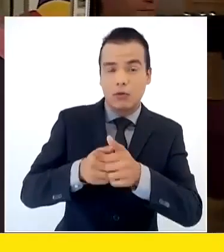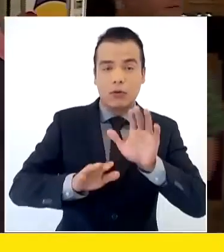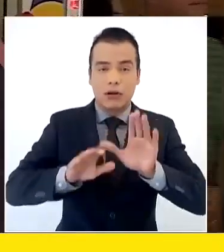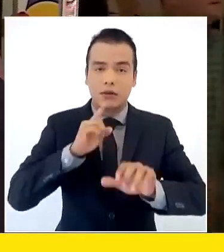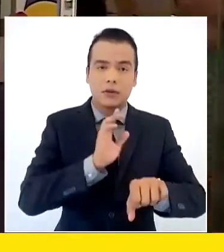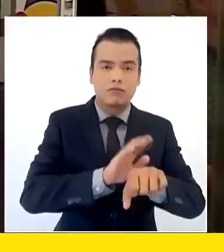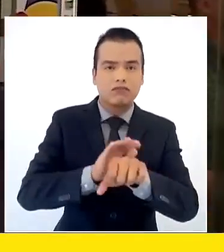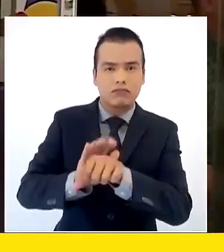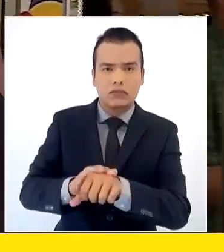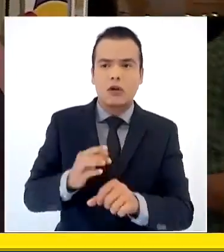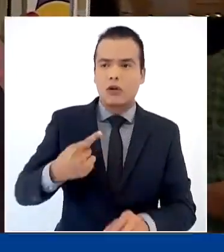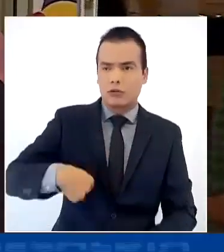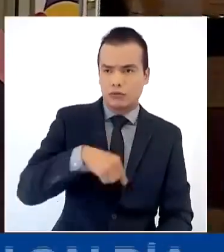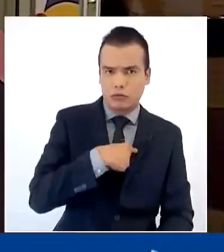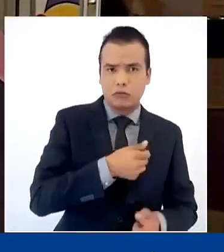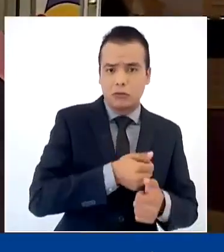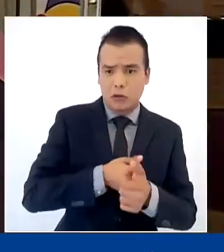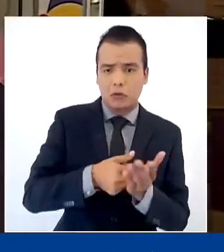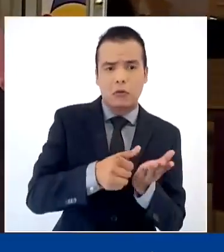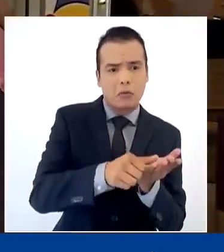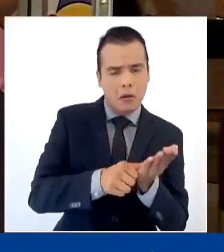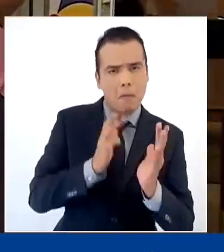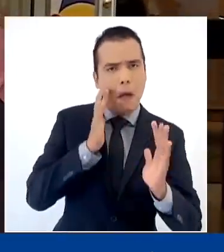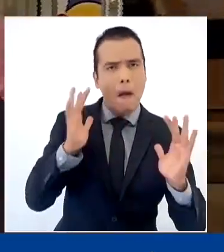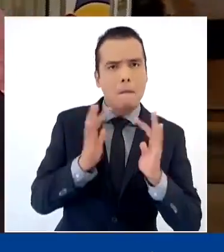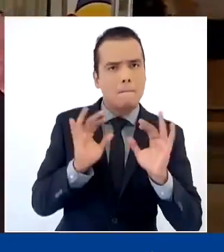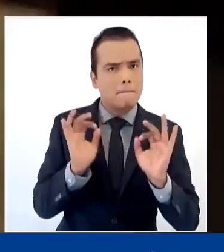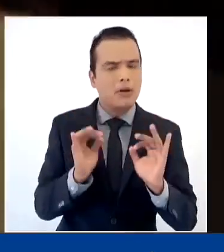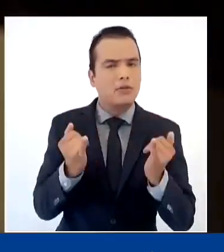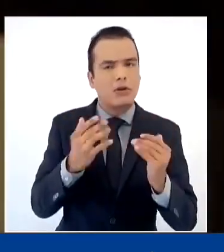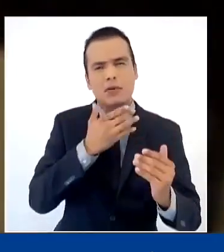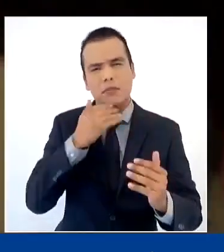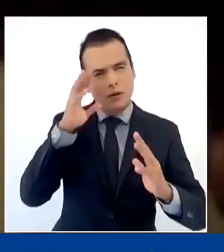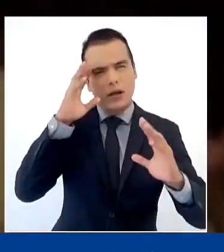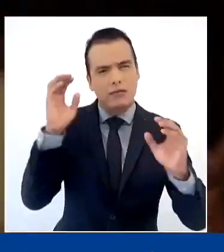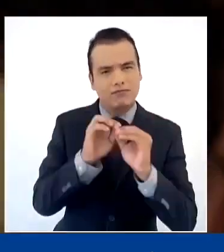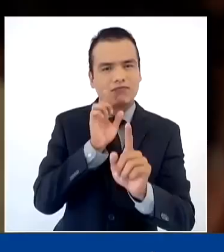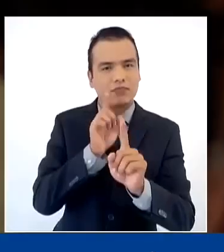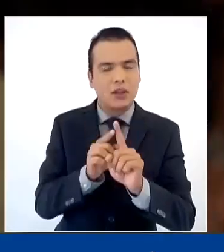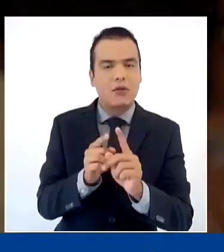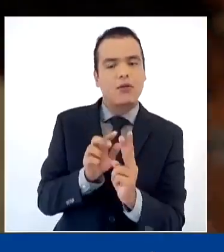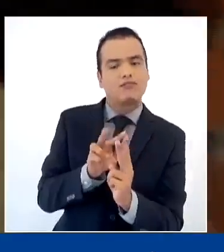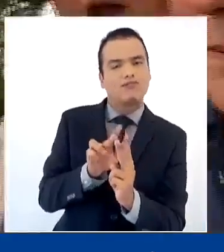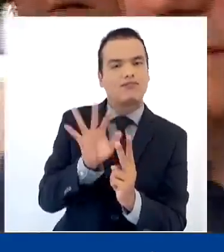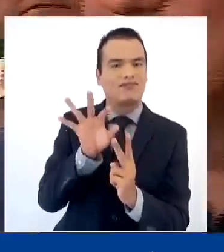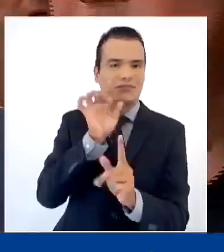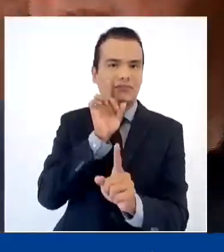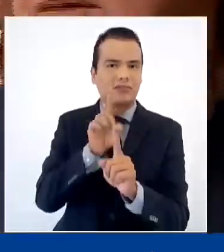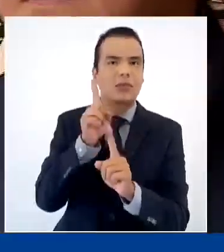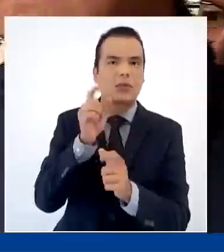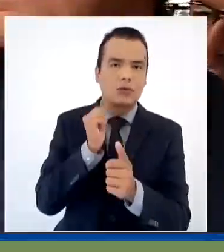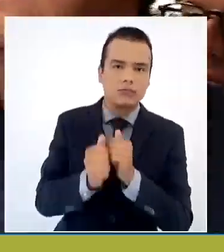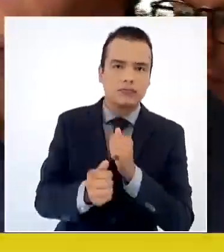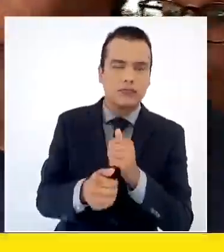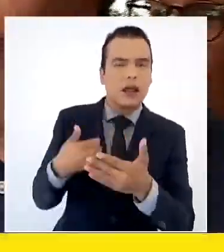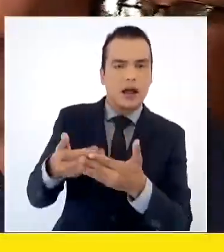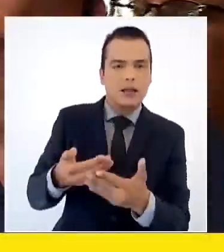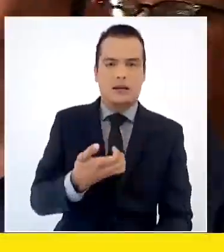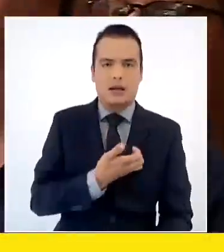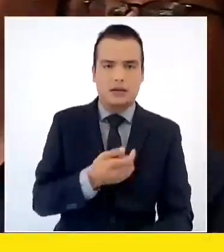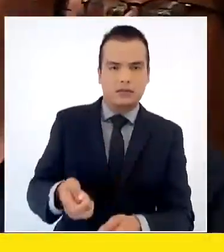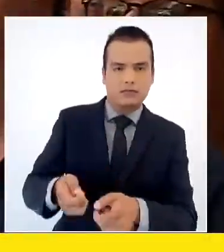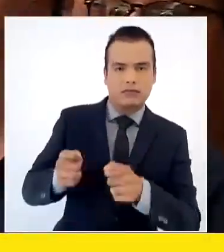tienen coincidencias y por eso decidieron crear una alianza para que solo uno de los dos siga la carrera por el primer cargo de Cali hemos tomado la decisión